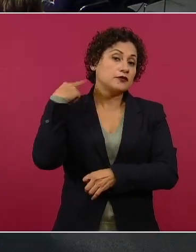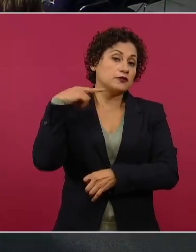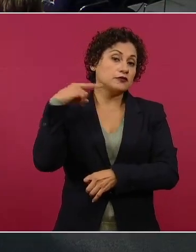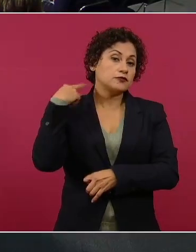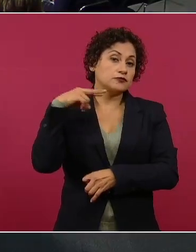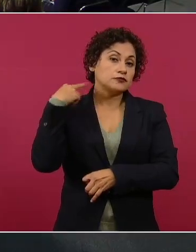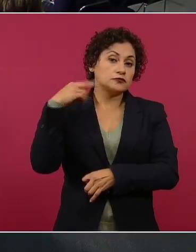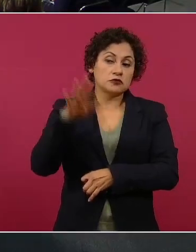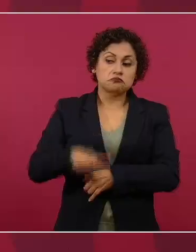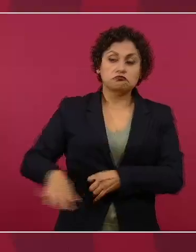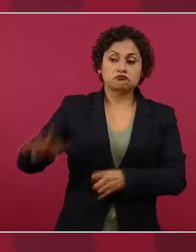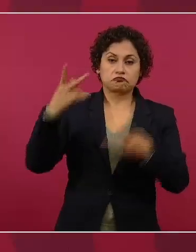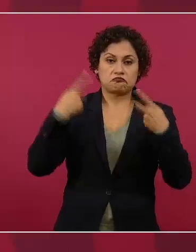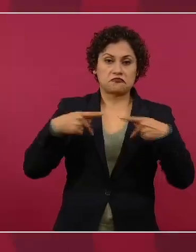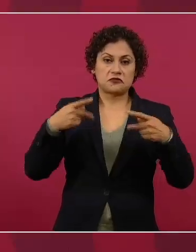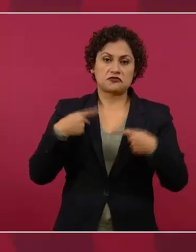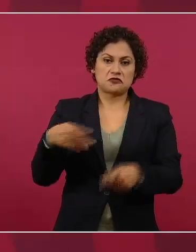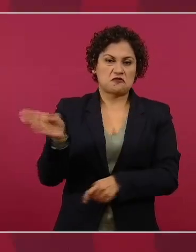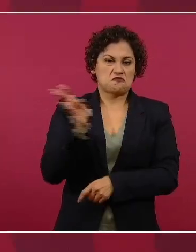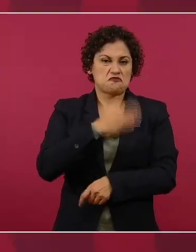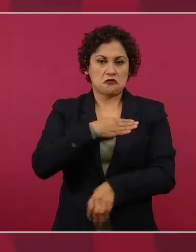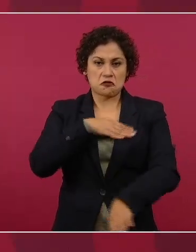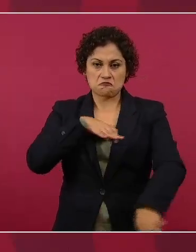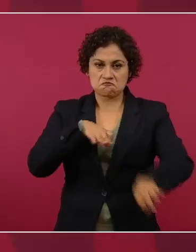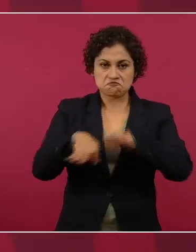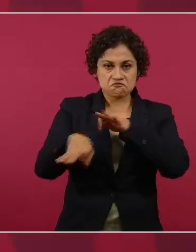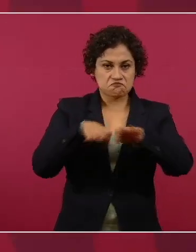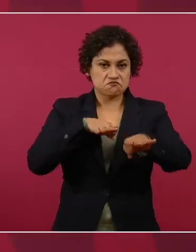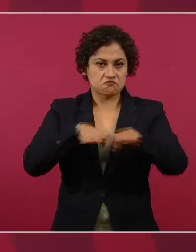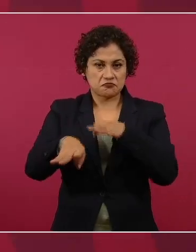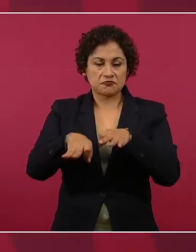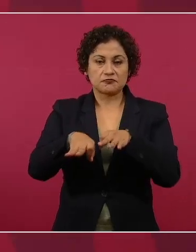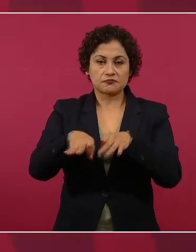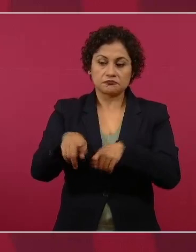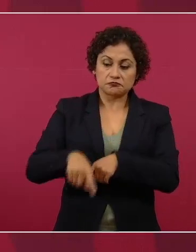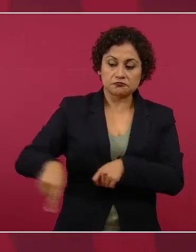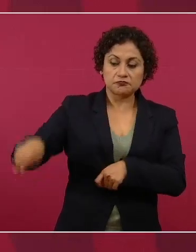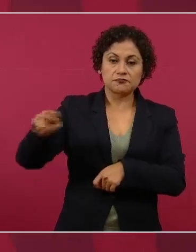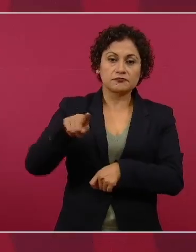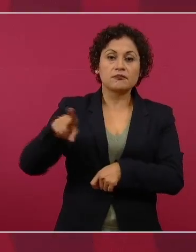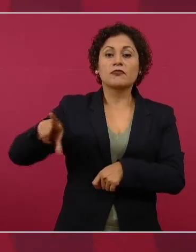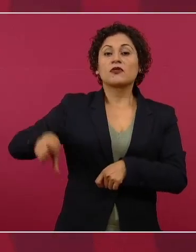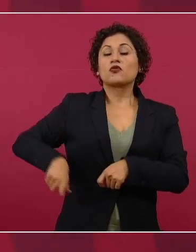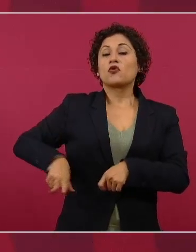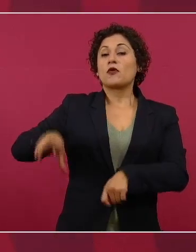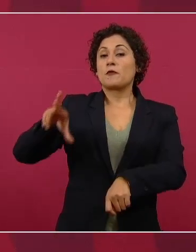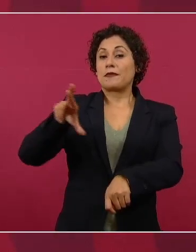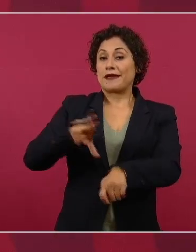de gente buena, de gente trabajadora. Tienen un gobernador